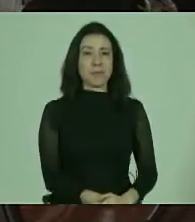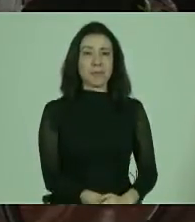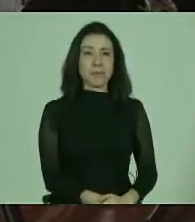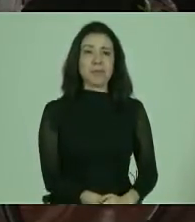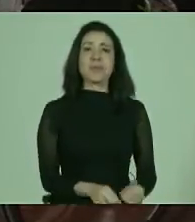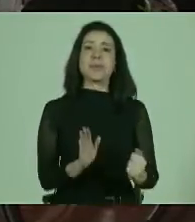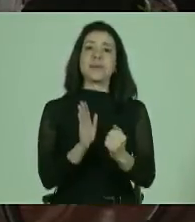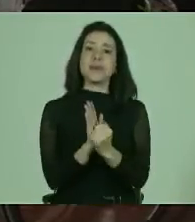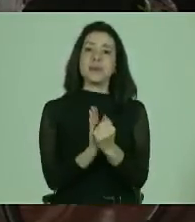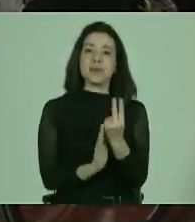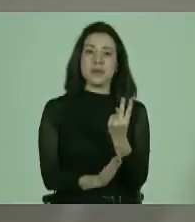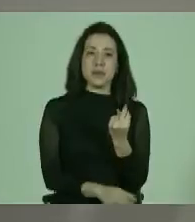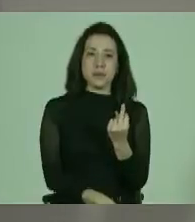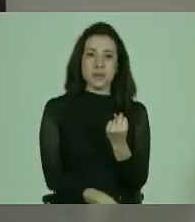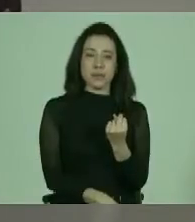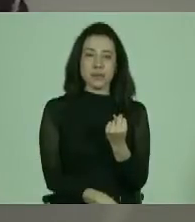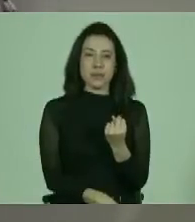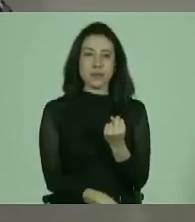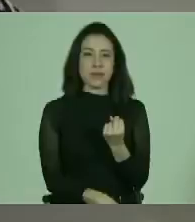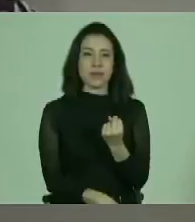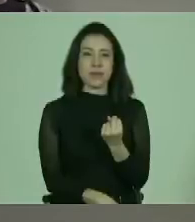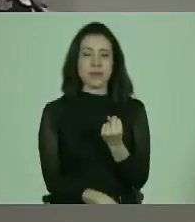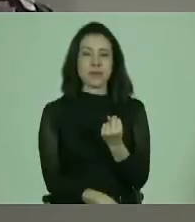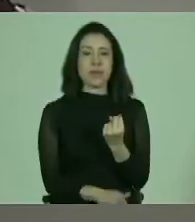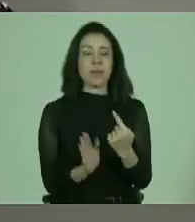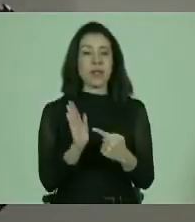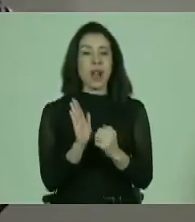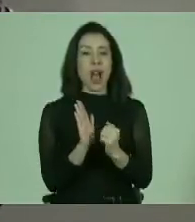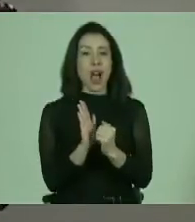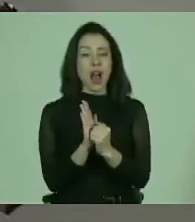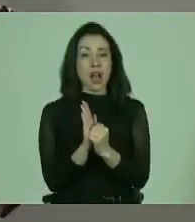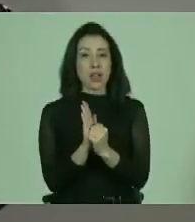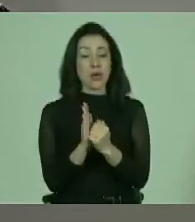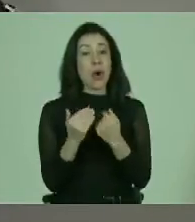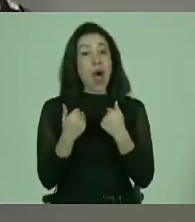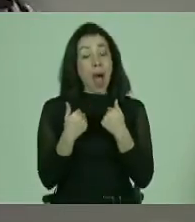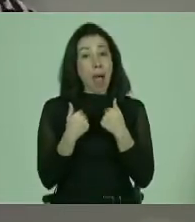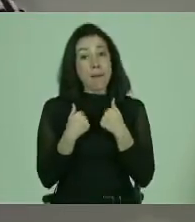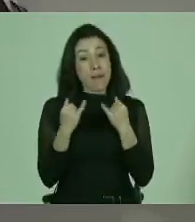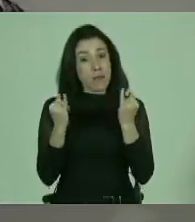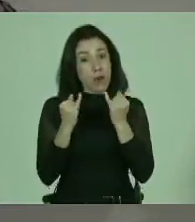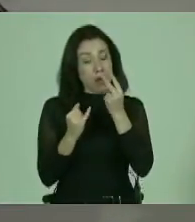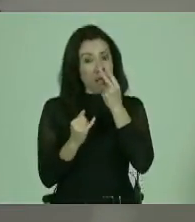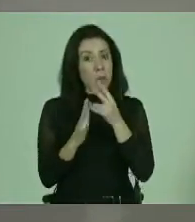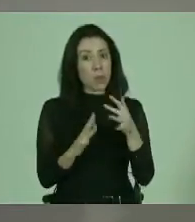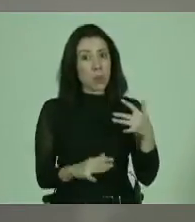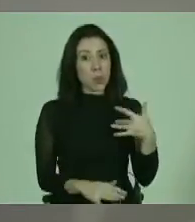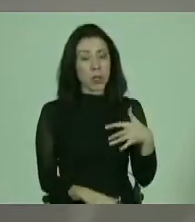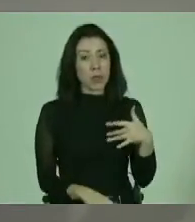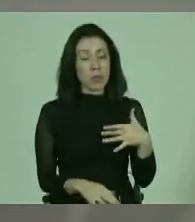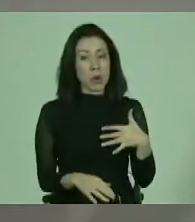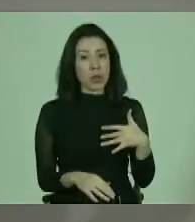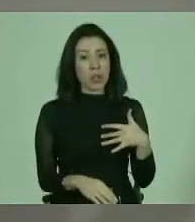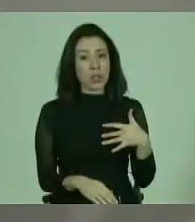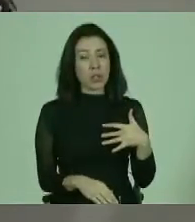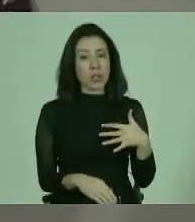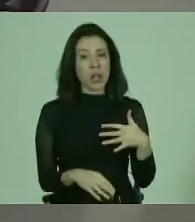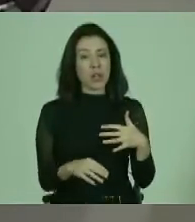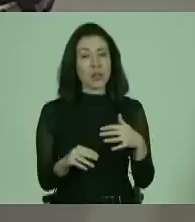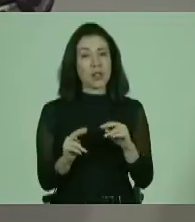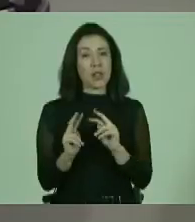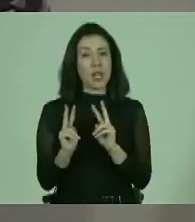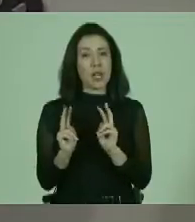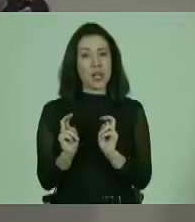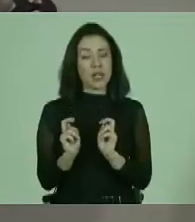el artículo 12 este es otro de los artículos a mi modo de ver muy relevante en el campo de